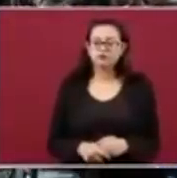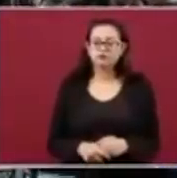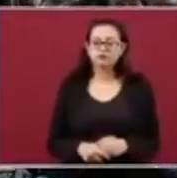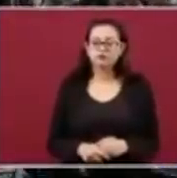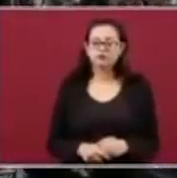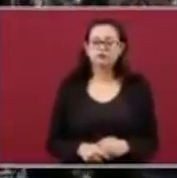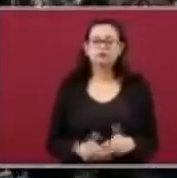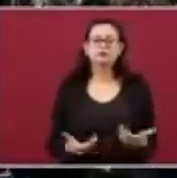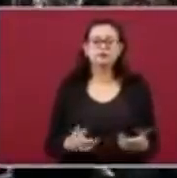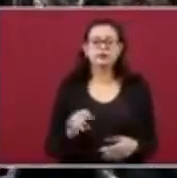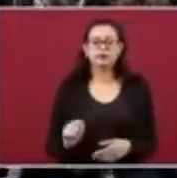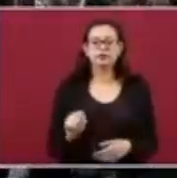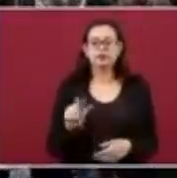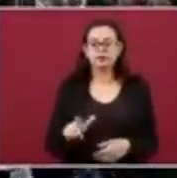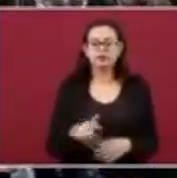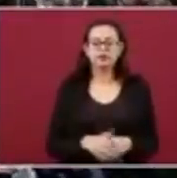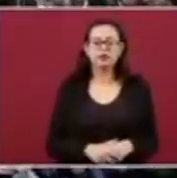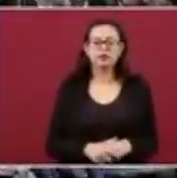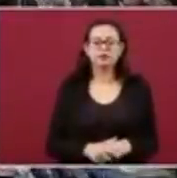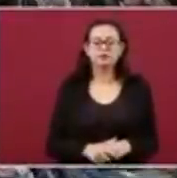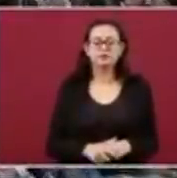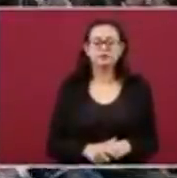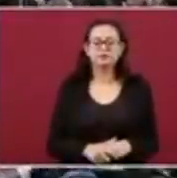¿Qué tal? Alberto Rodríguez, de CDP Noticias.